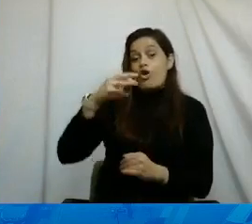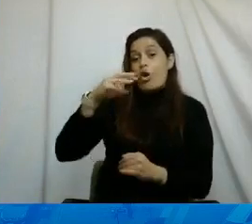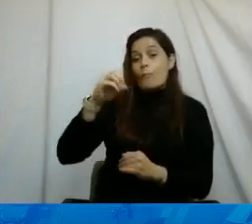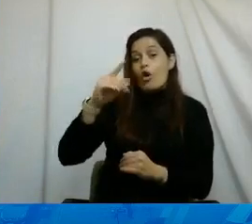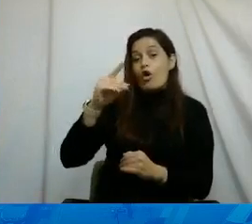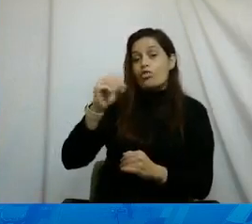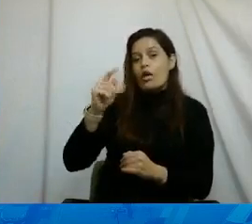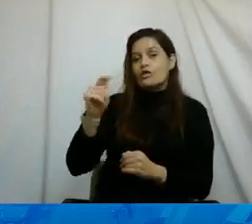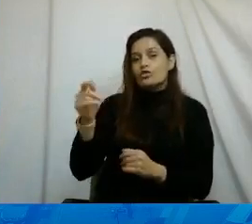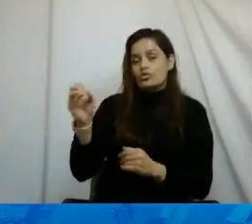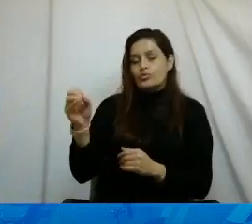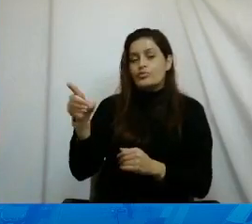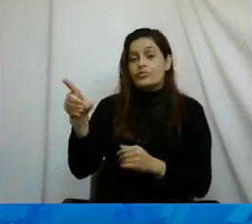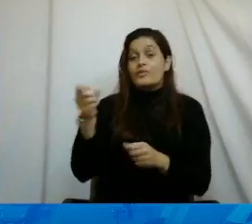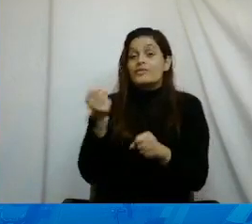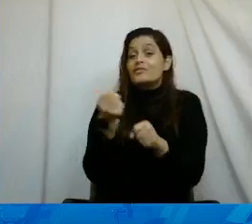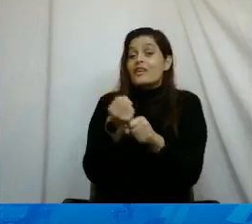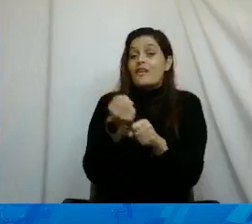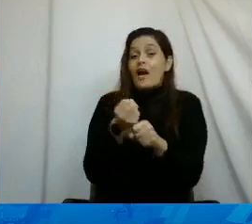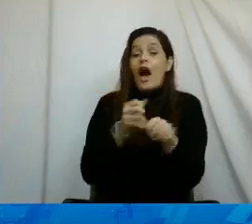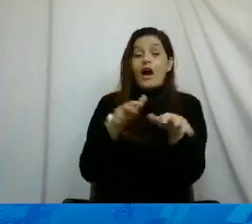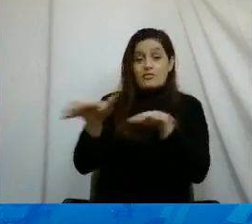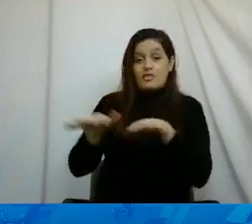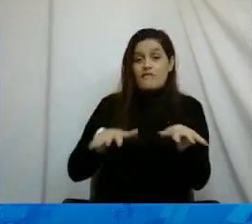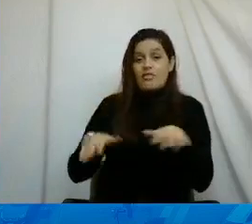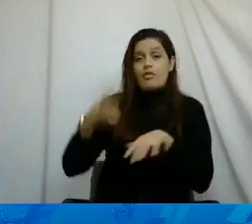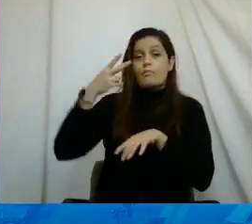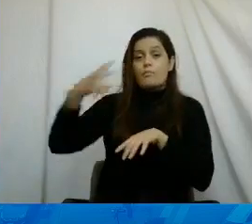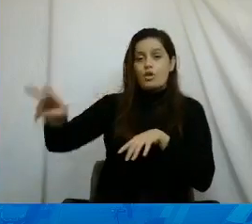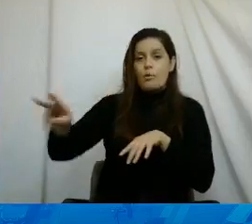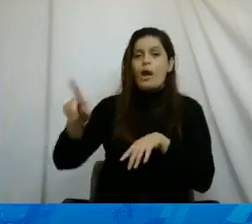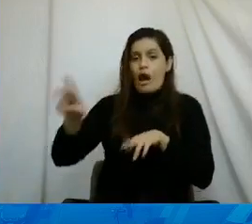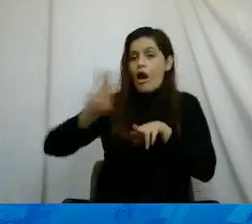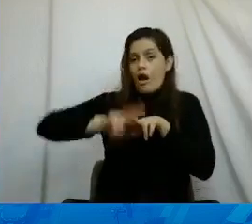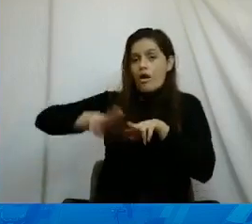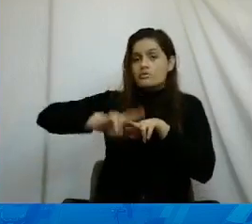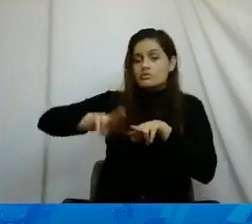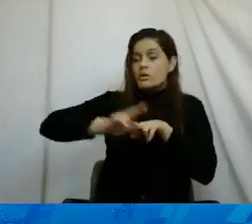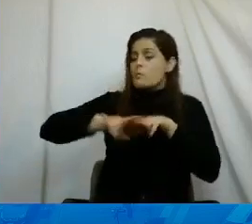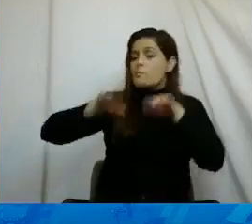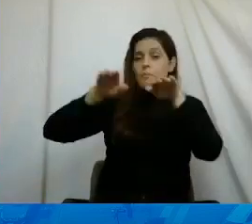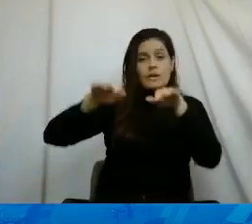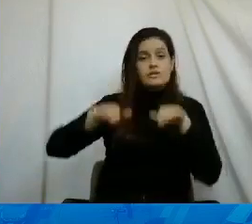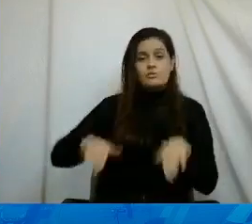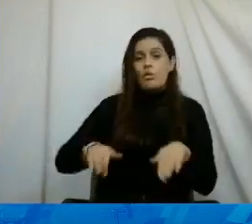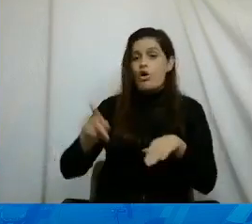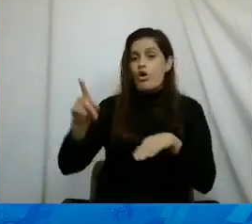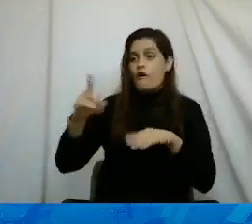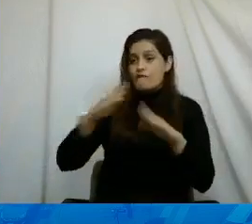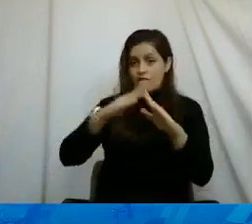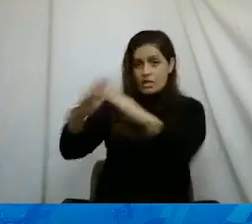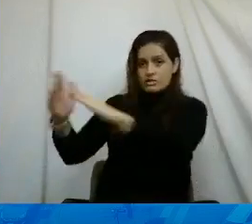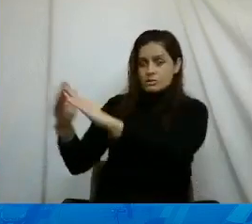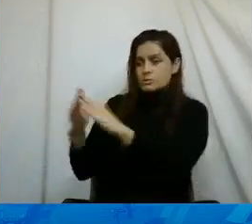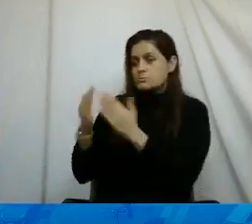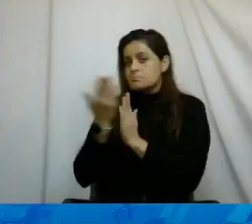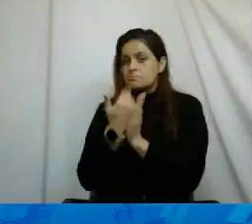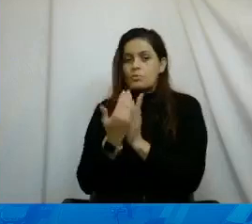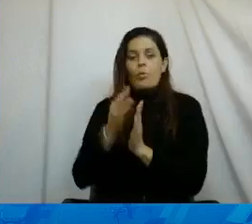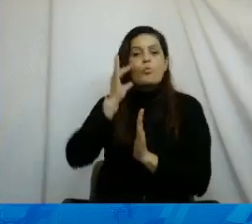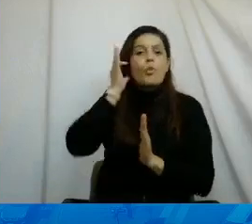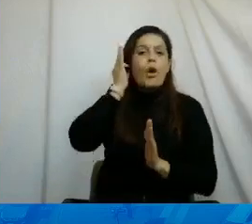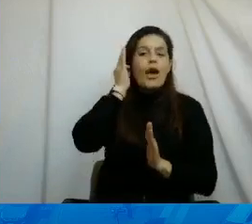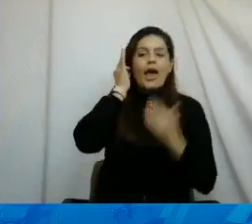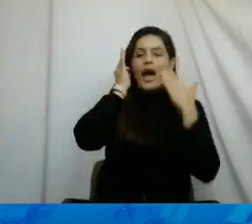trabajando en actividades propias que organizan las mismas vecinas, fundamentalmente trabajo con mujeres